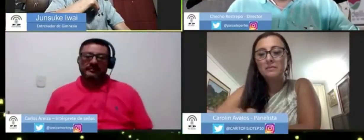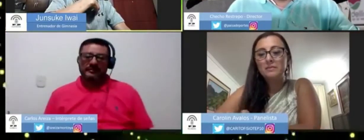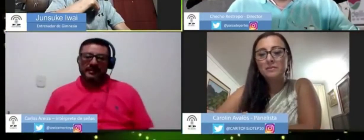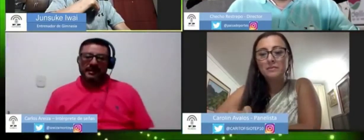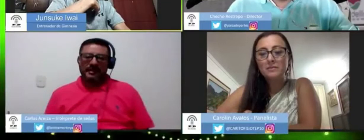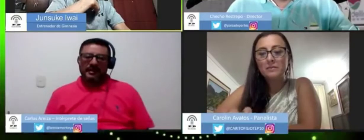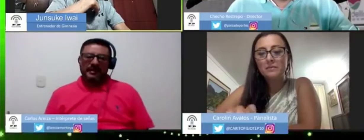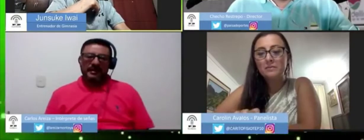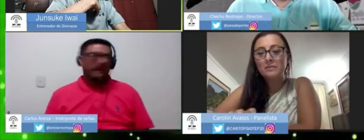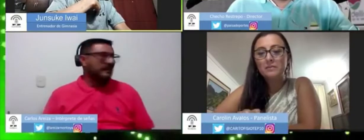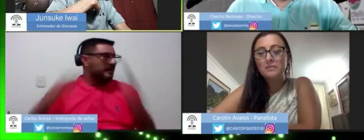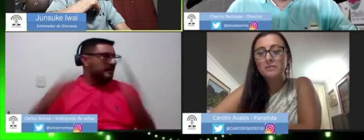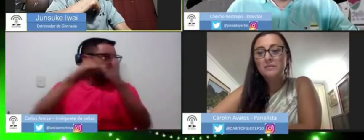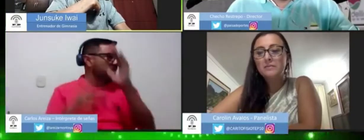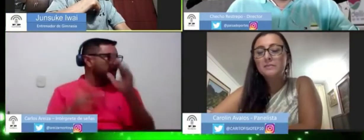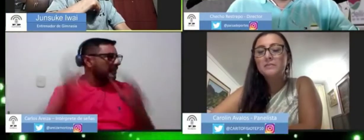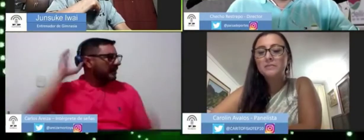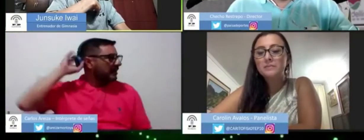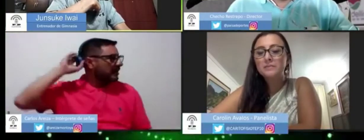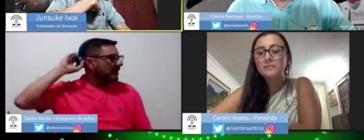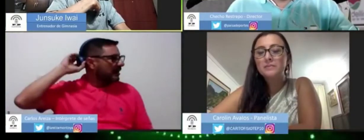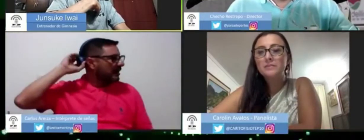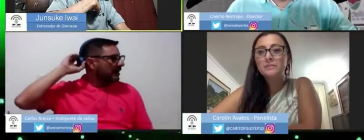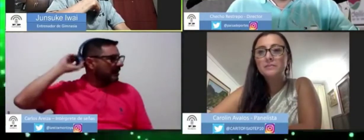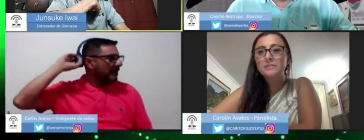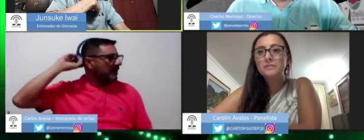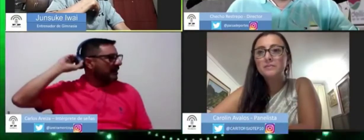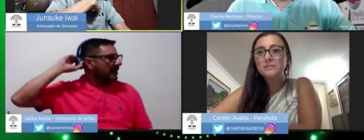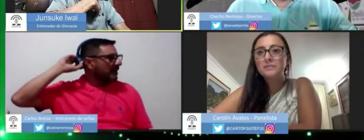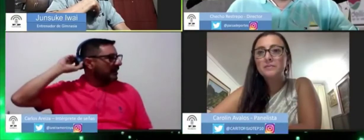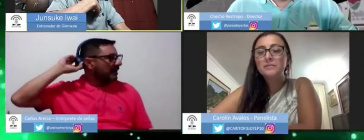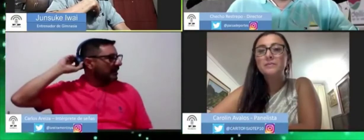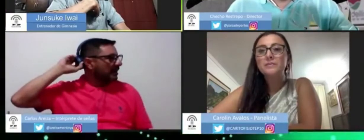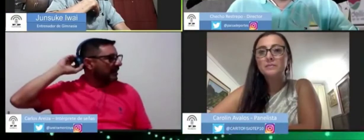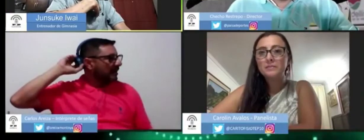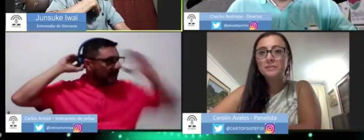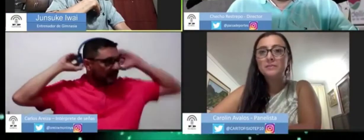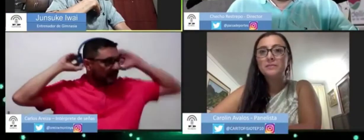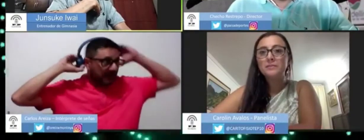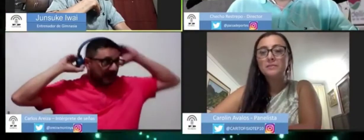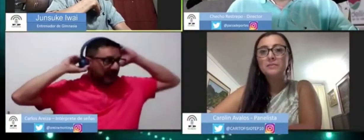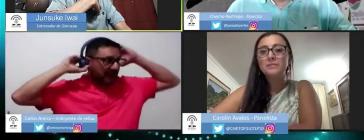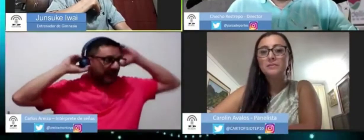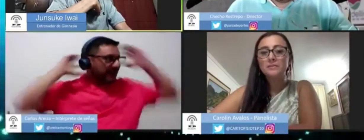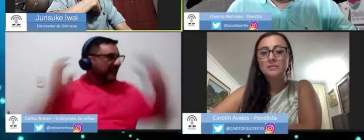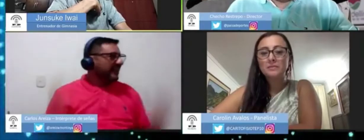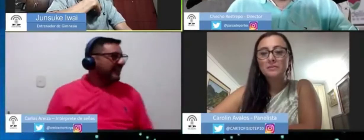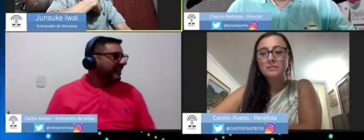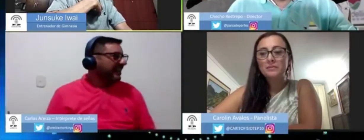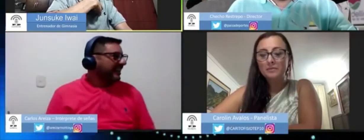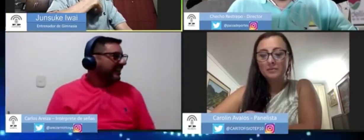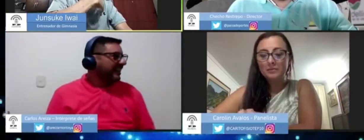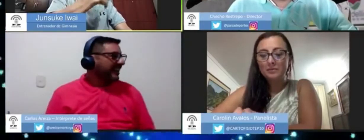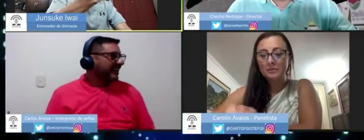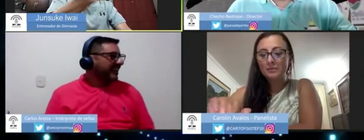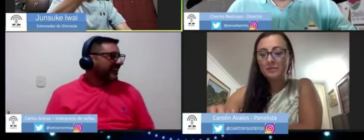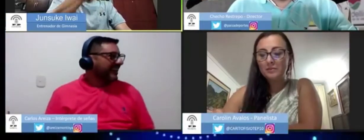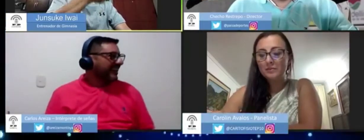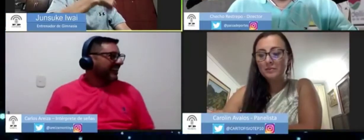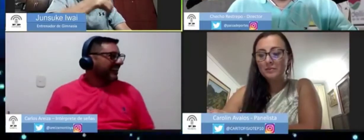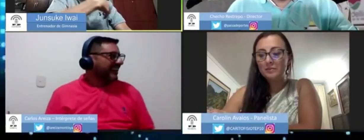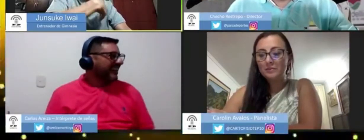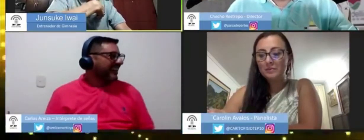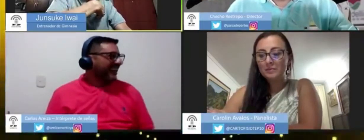técnica, sino también parte de disciplina, etcétera, de ambiente de alrededor de